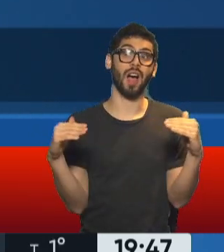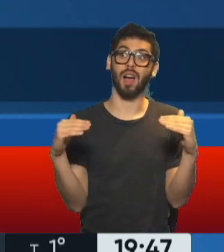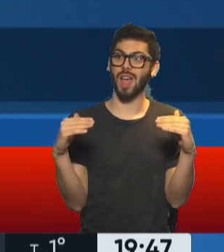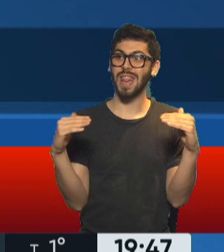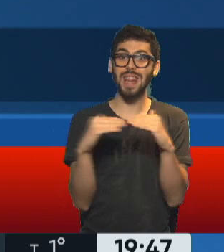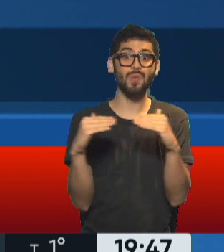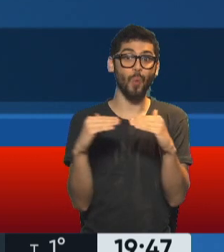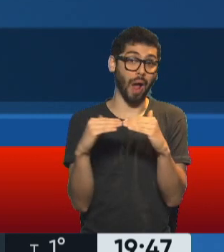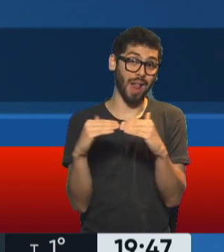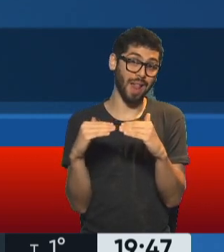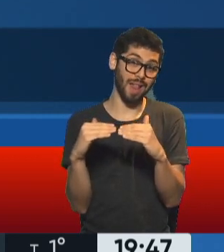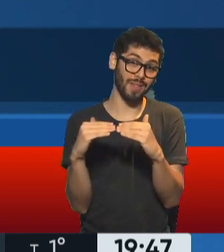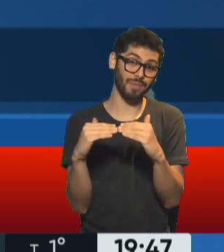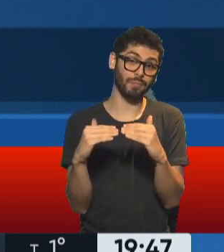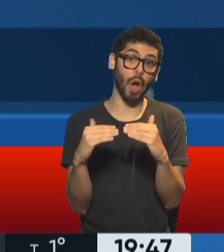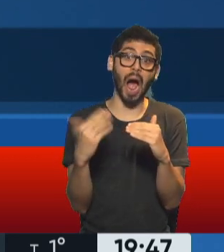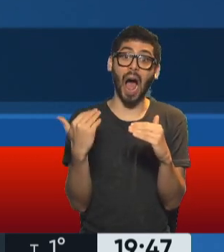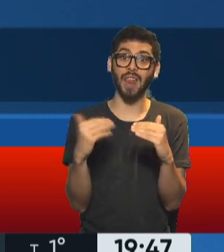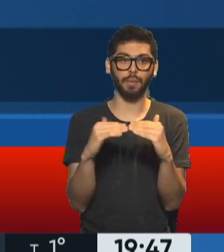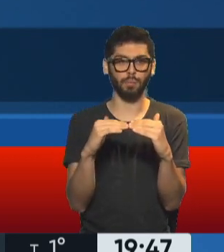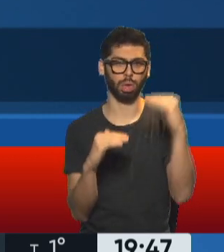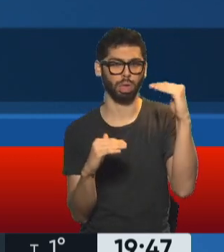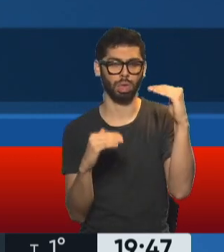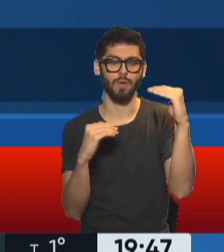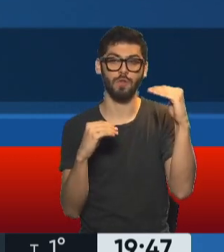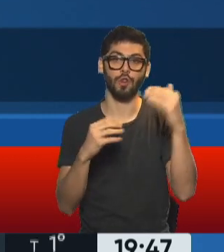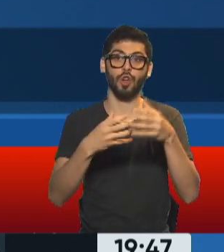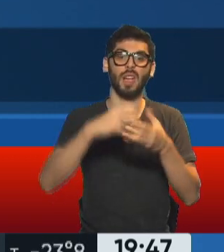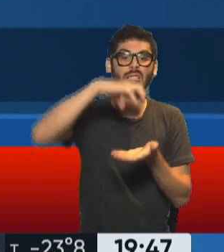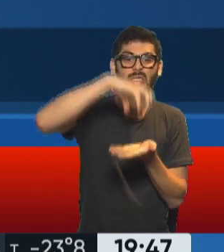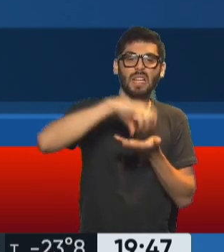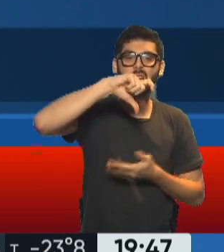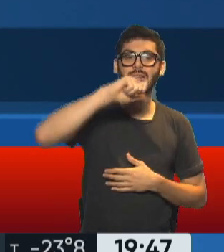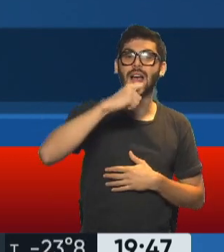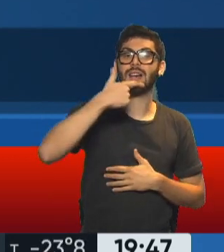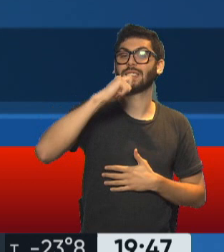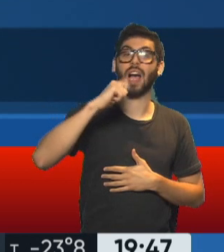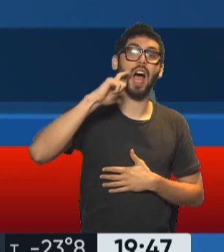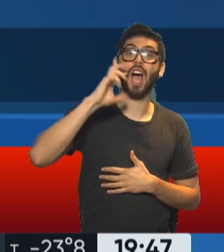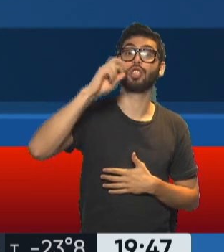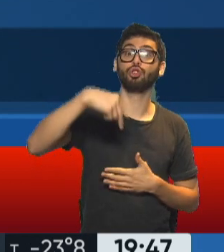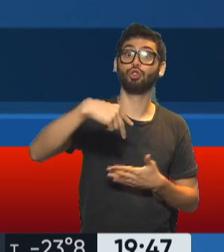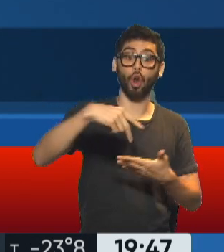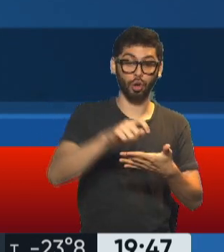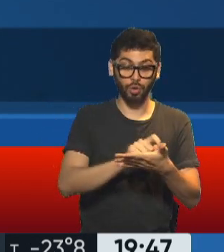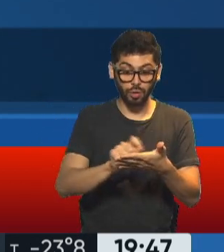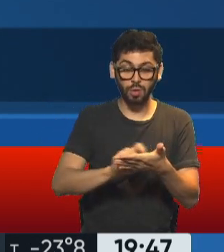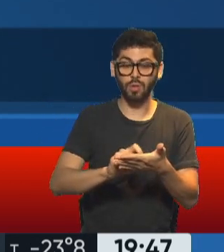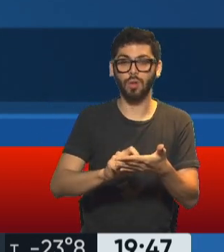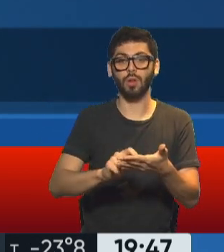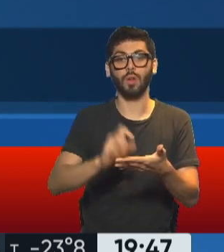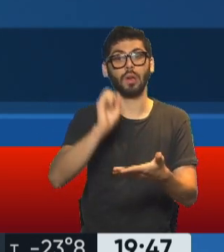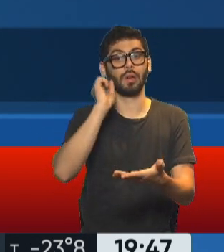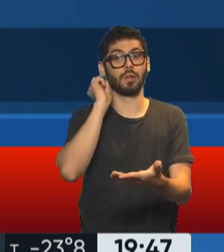Que había sido desequilibrado por la resolución de la Cámara de Casación, que dictó